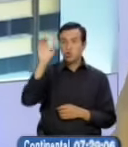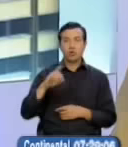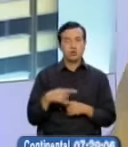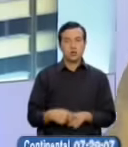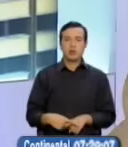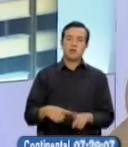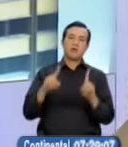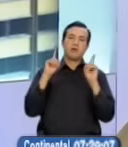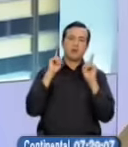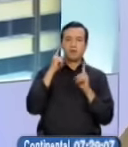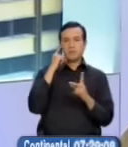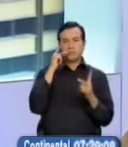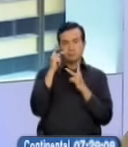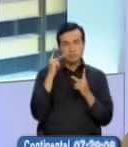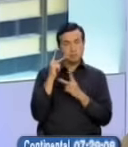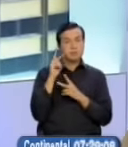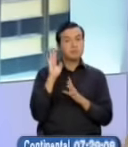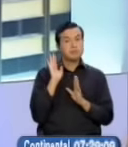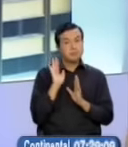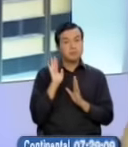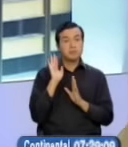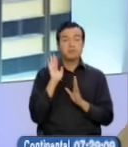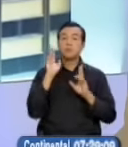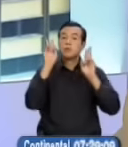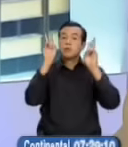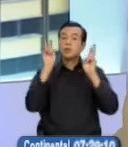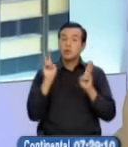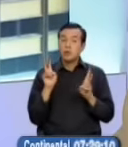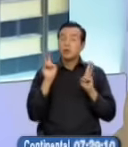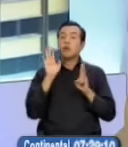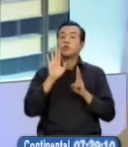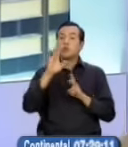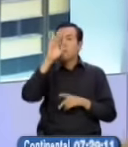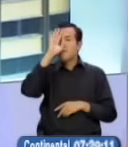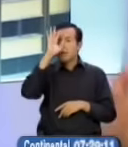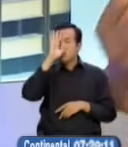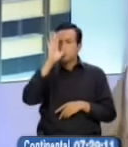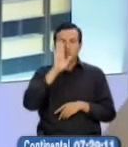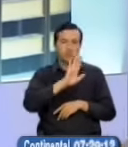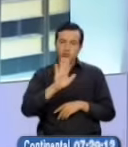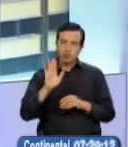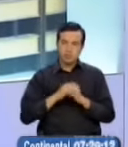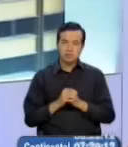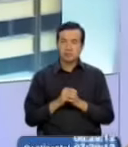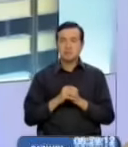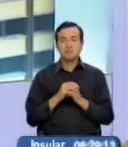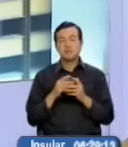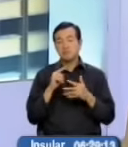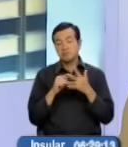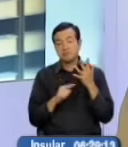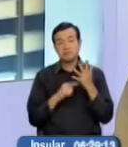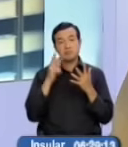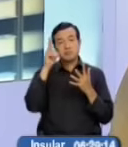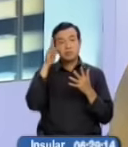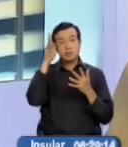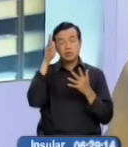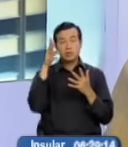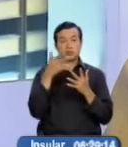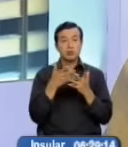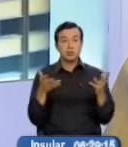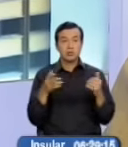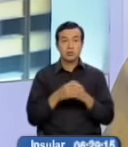y esas son definiciones y opciones que tienen algo que ver con una base ideológica. Y por lo demás, me parece que el discurso que